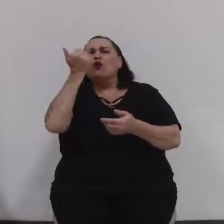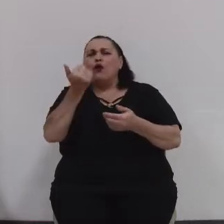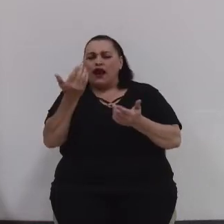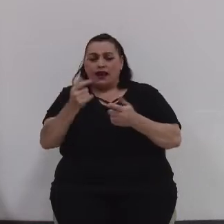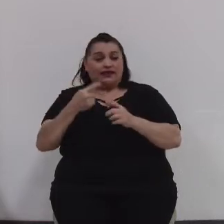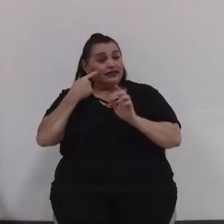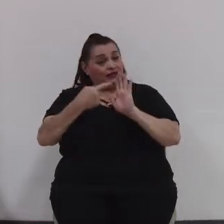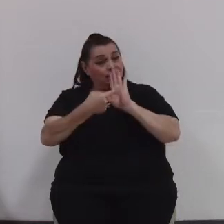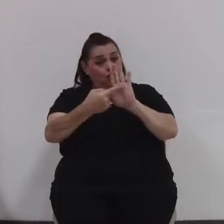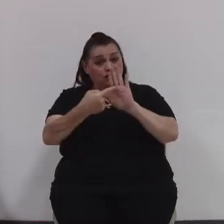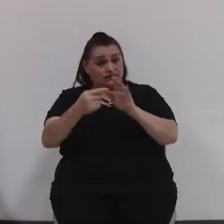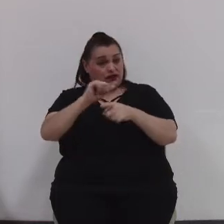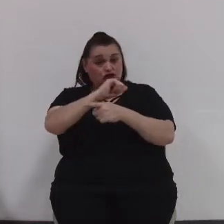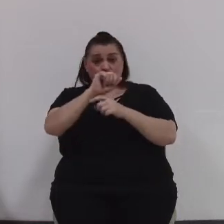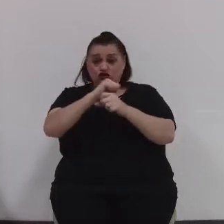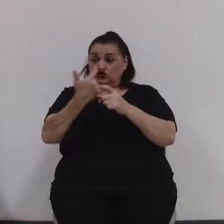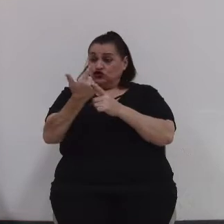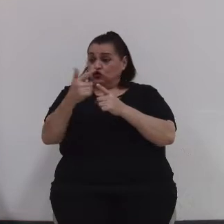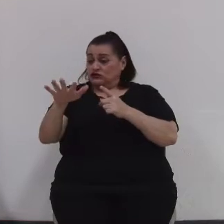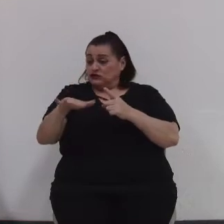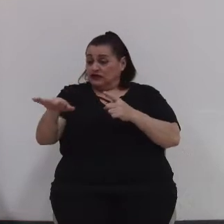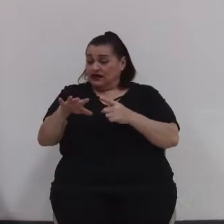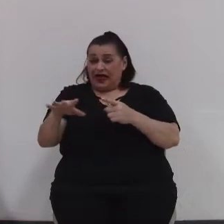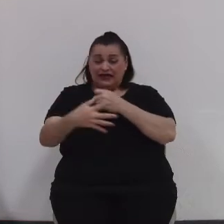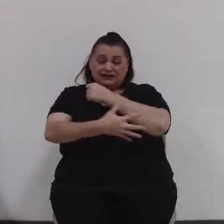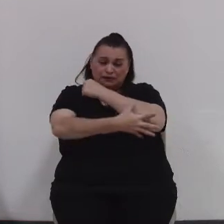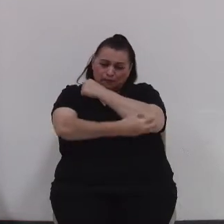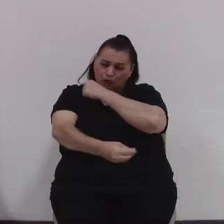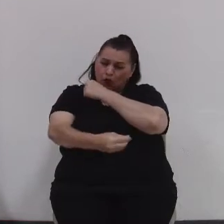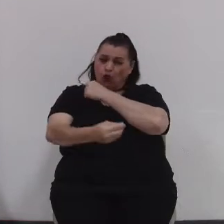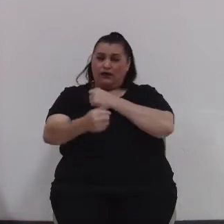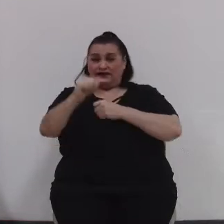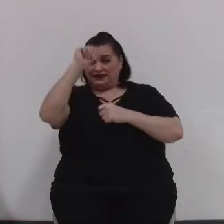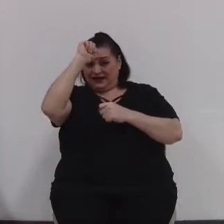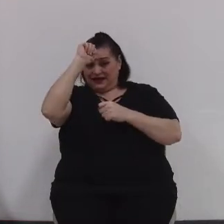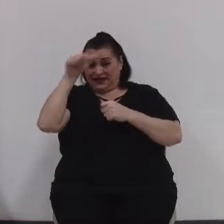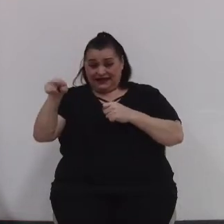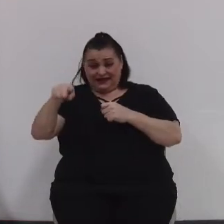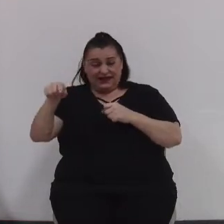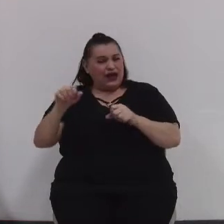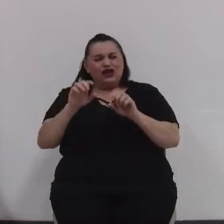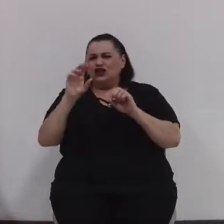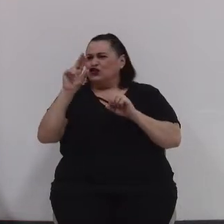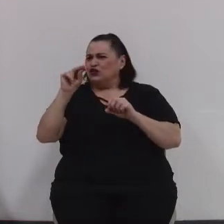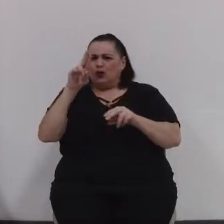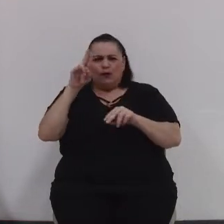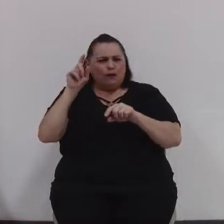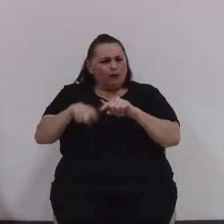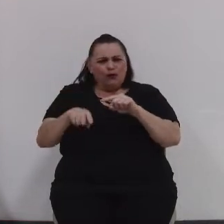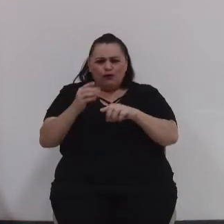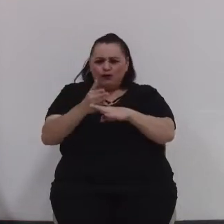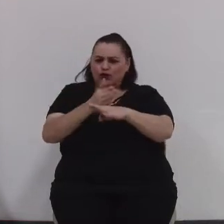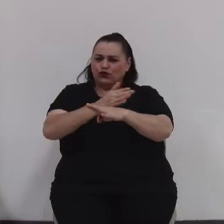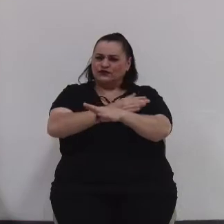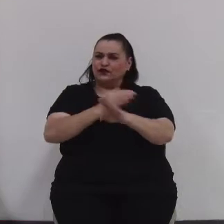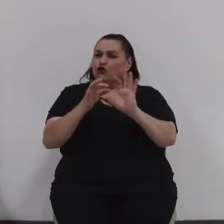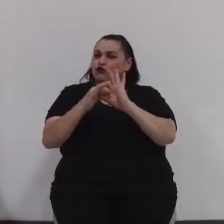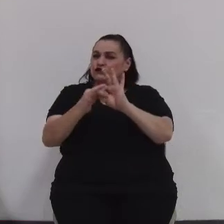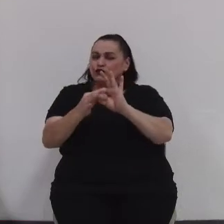las sociedades de las aldeas más pobres de la India, que eran capaces de progresar, correspondían a